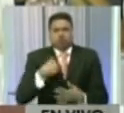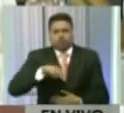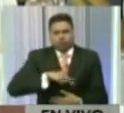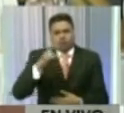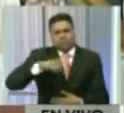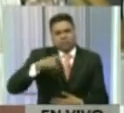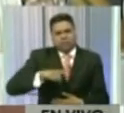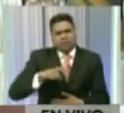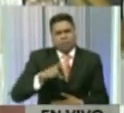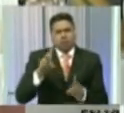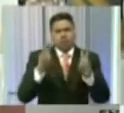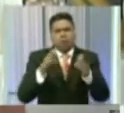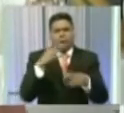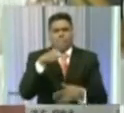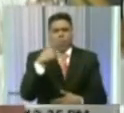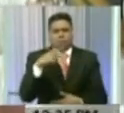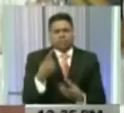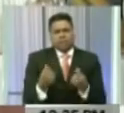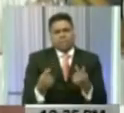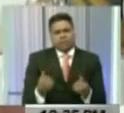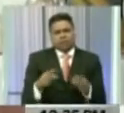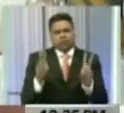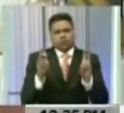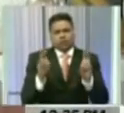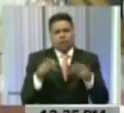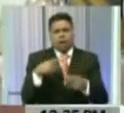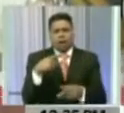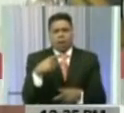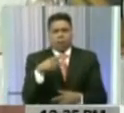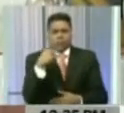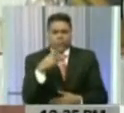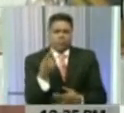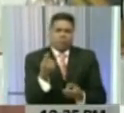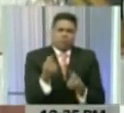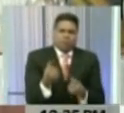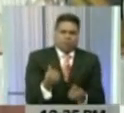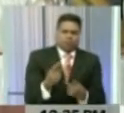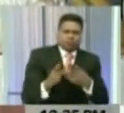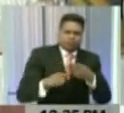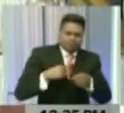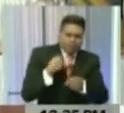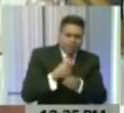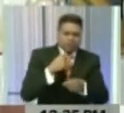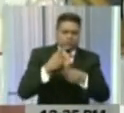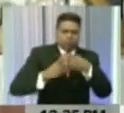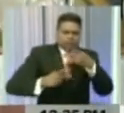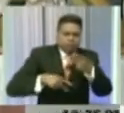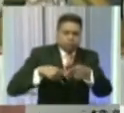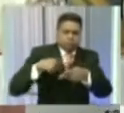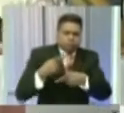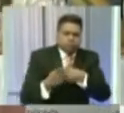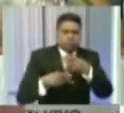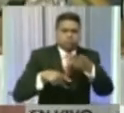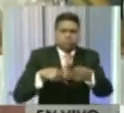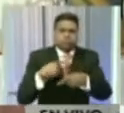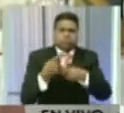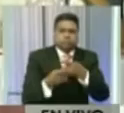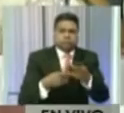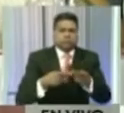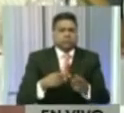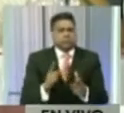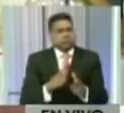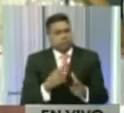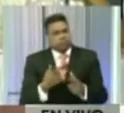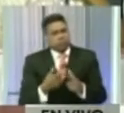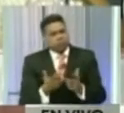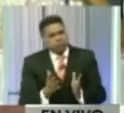una nueva política de precios. Y esa nueva política de precios la estamos trabajando lentamente, progresivamente, porque si no caemos en que de la noche a la mañana le vamos a